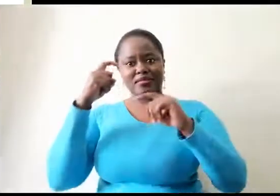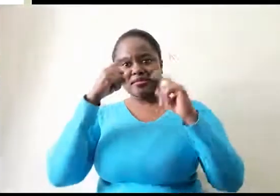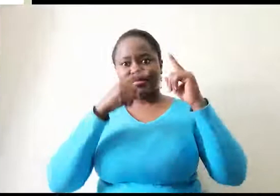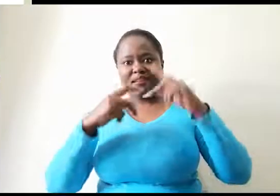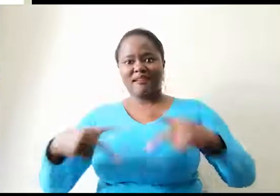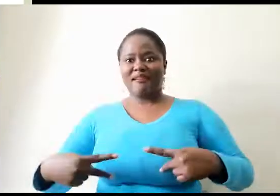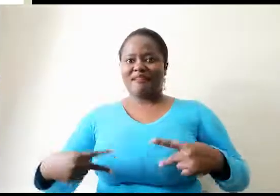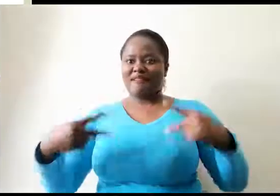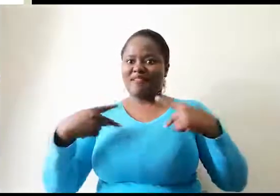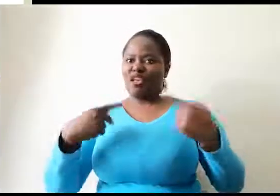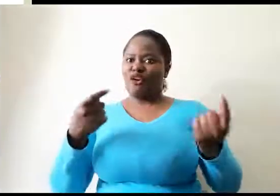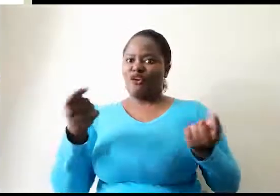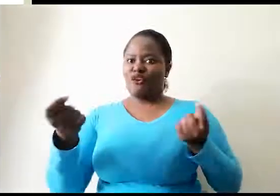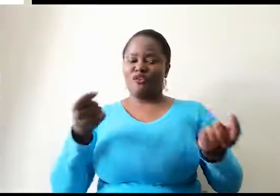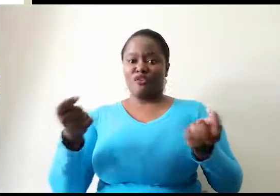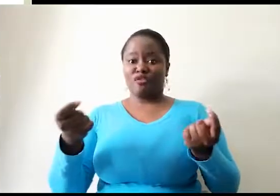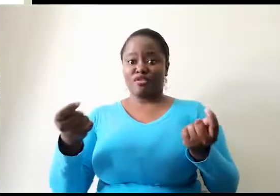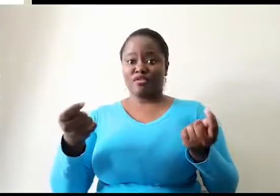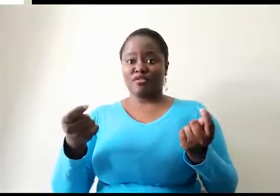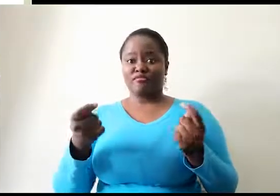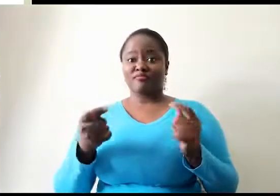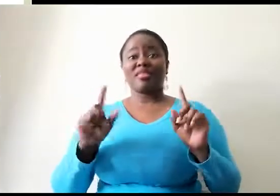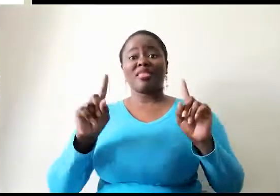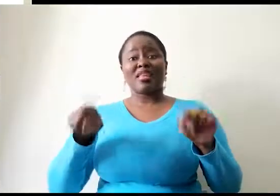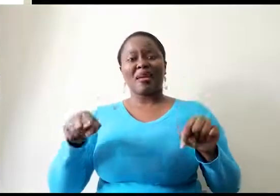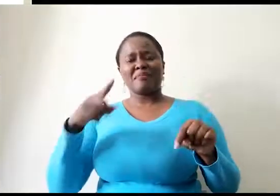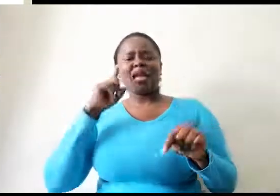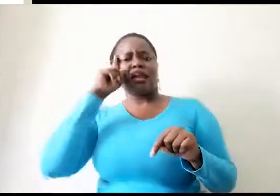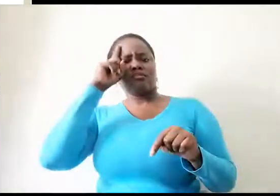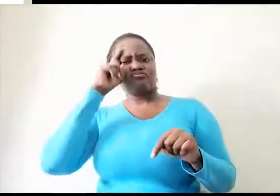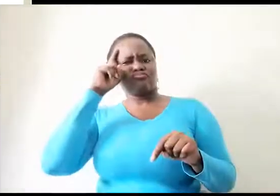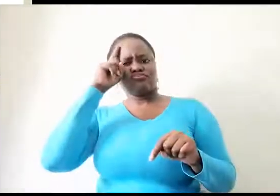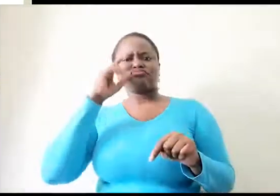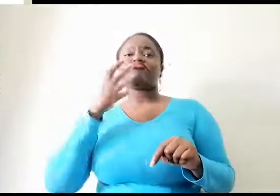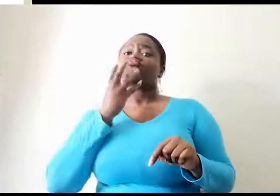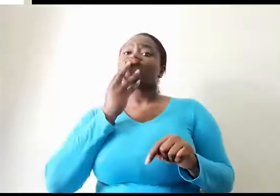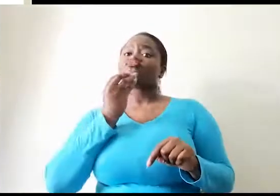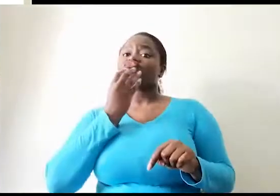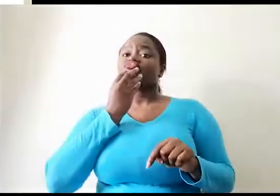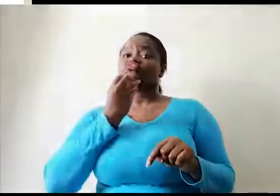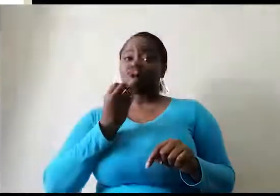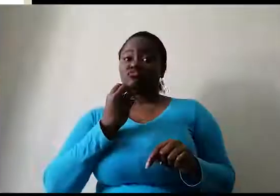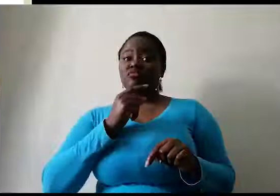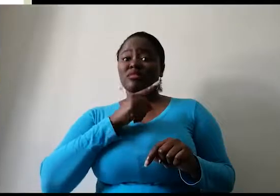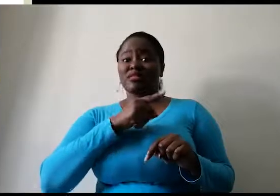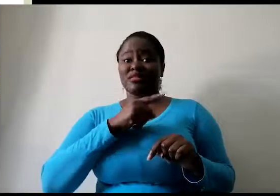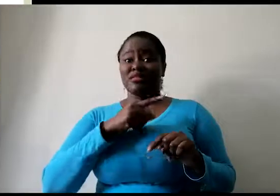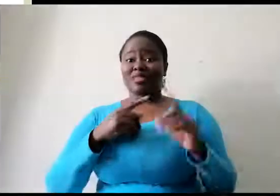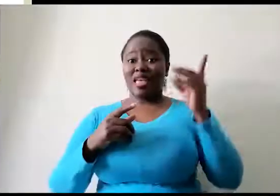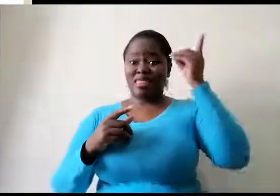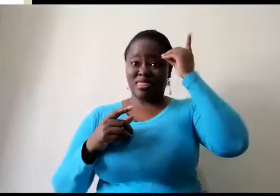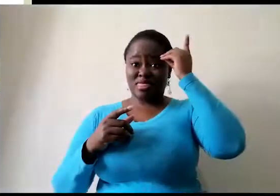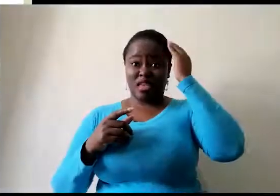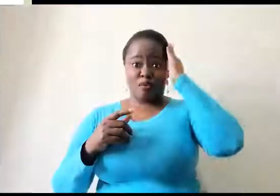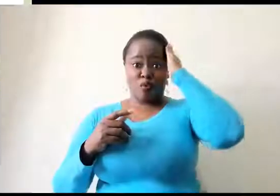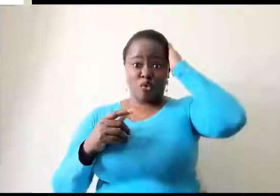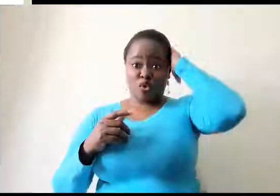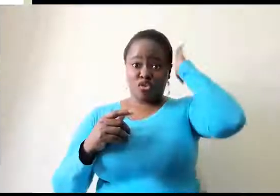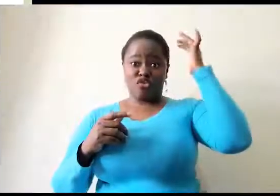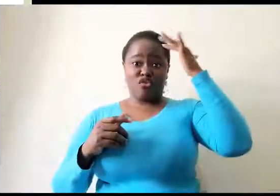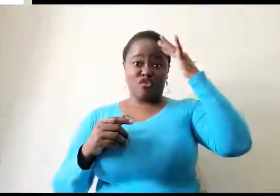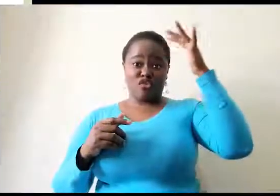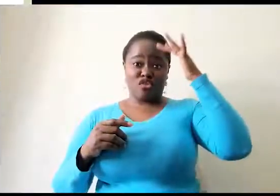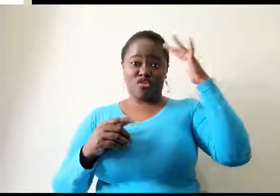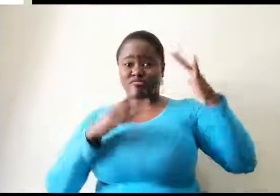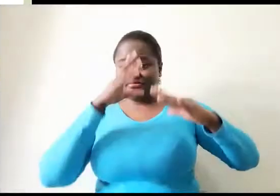pensar en la vida. Y de esta manera también rechaza el determinismo atómico de Demócrito. Sí,